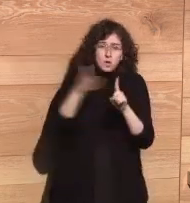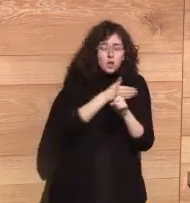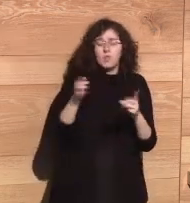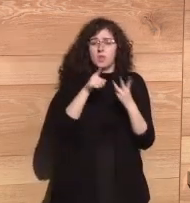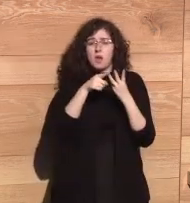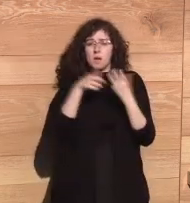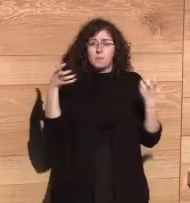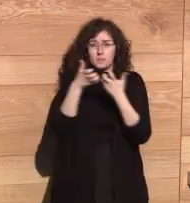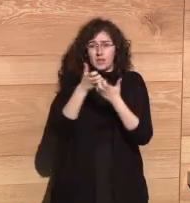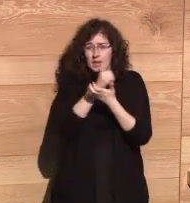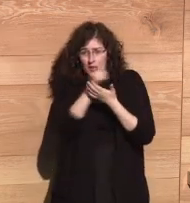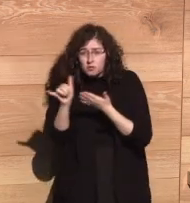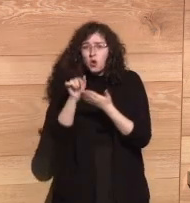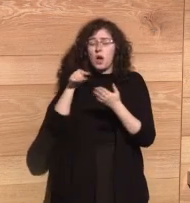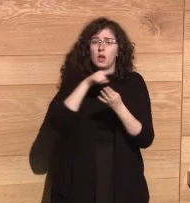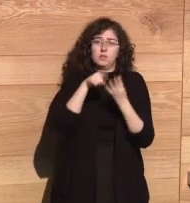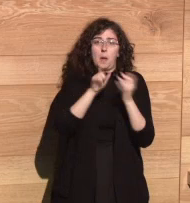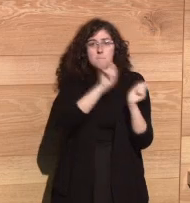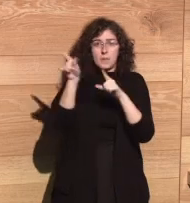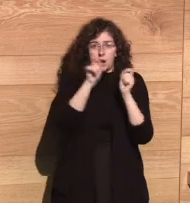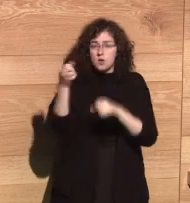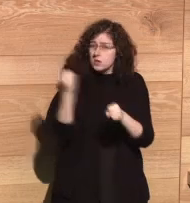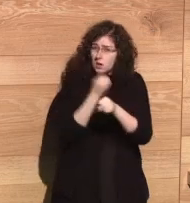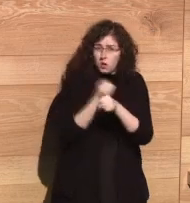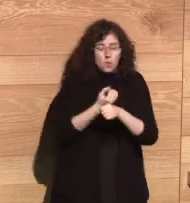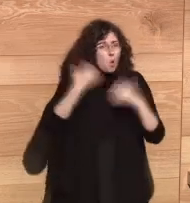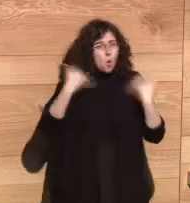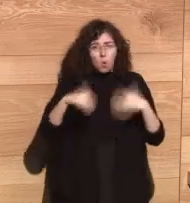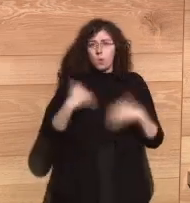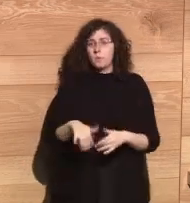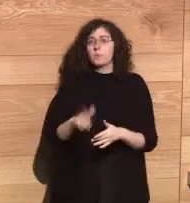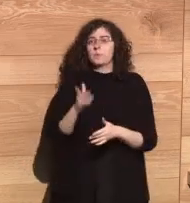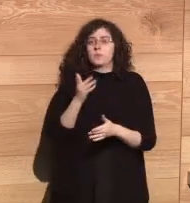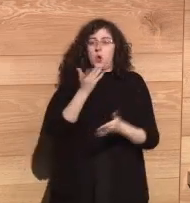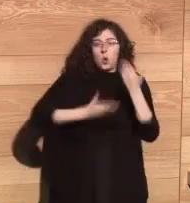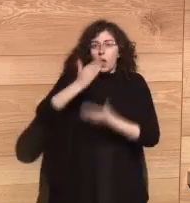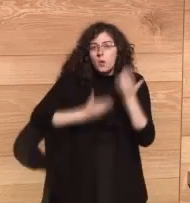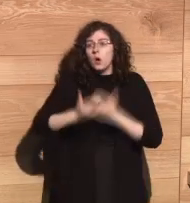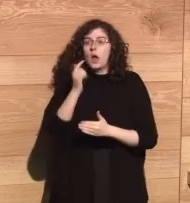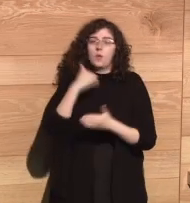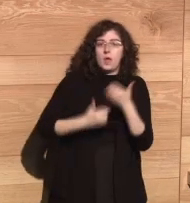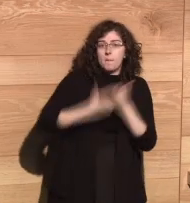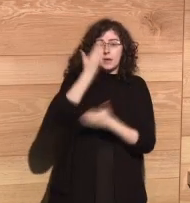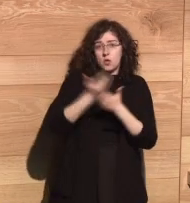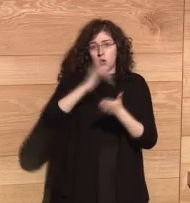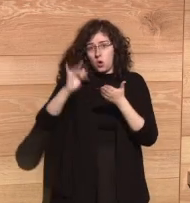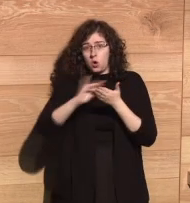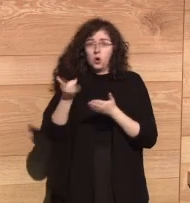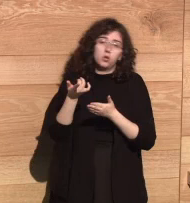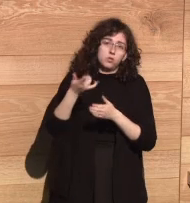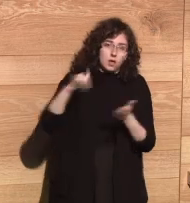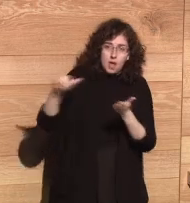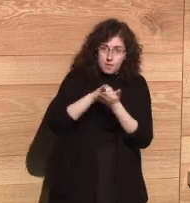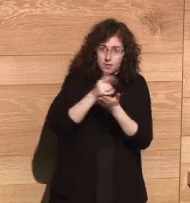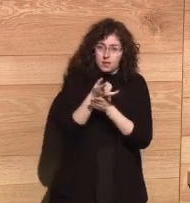drogas, migración, etcétera. Un trabajo impresionante. Colaboradora habitual del New York Times, de New Yorker y